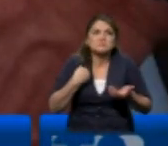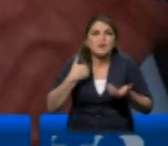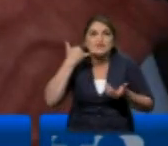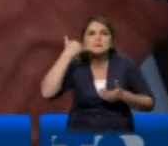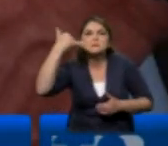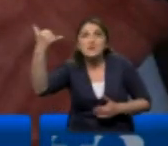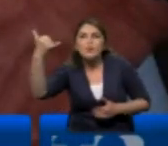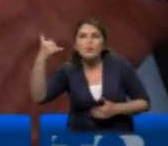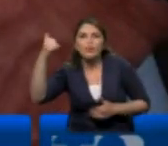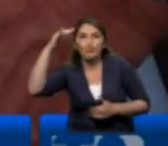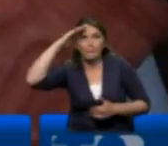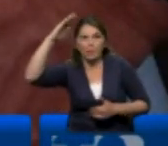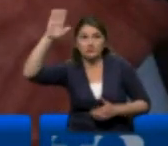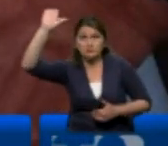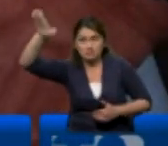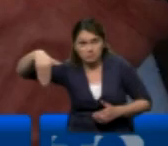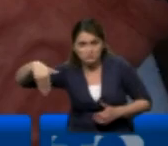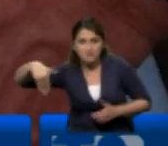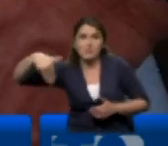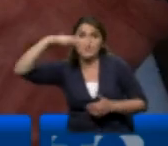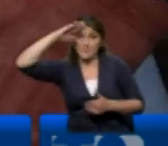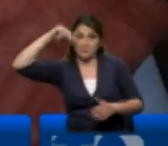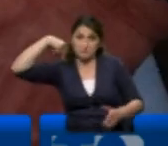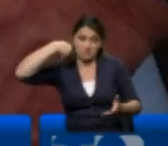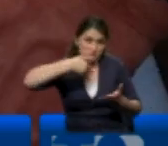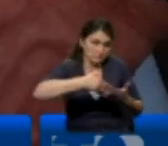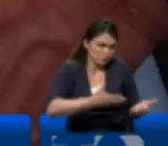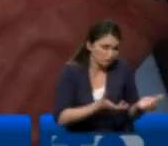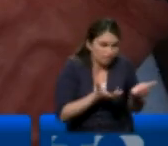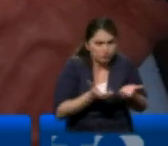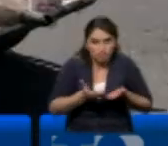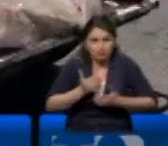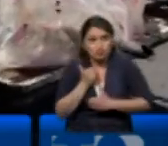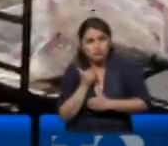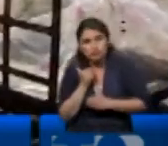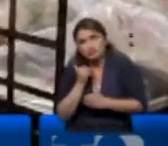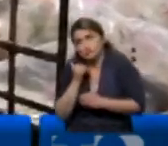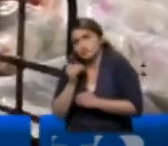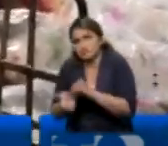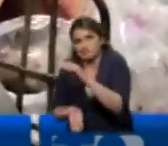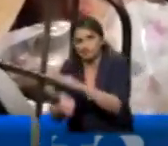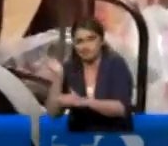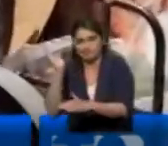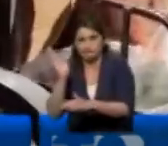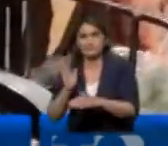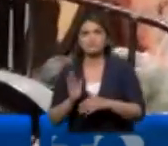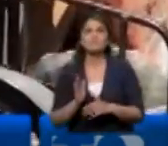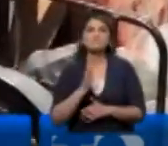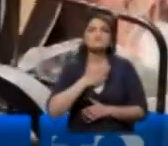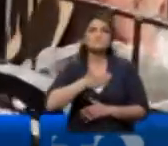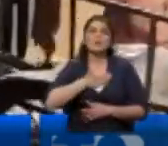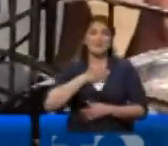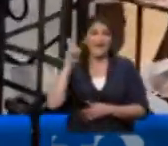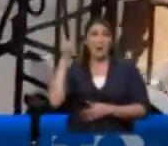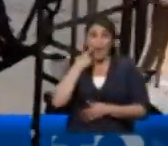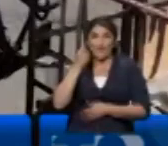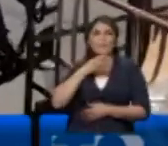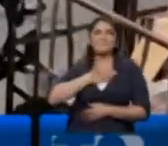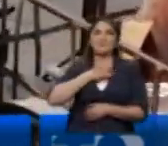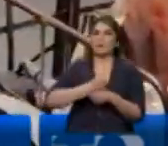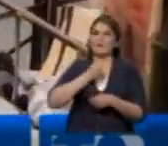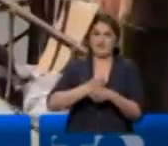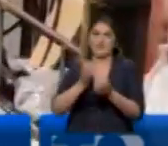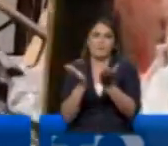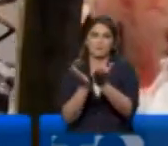que venga a hacer el reconocimiento. Ya llegó la policía y se la llevaron a la bebé. Humberto, que se dedica al reciclaje de basura, dijo que fue